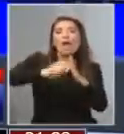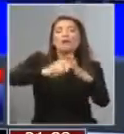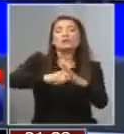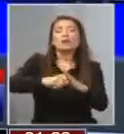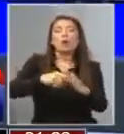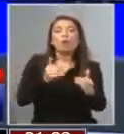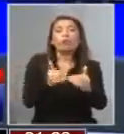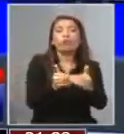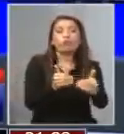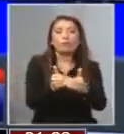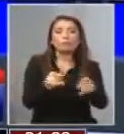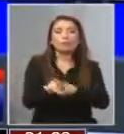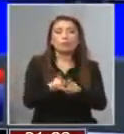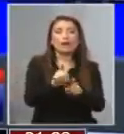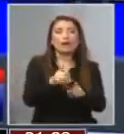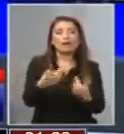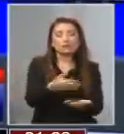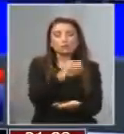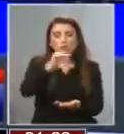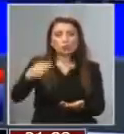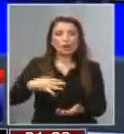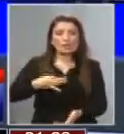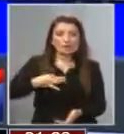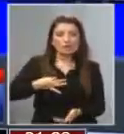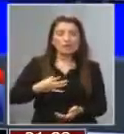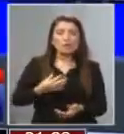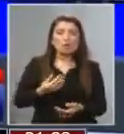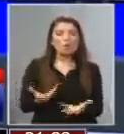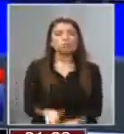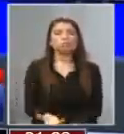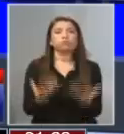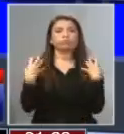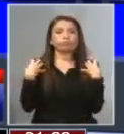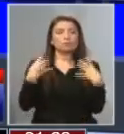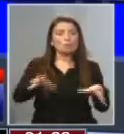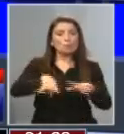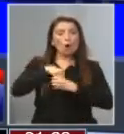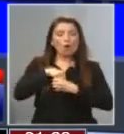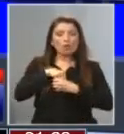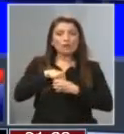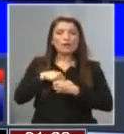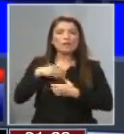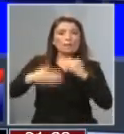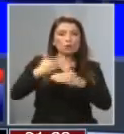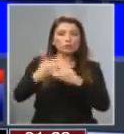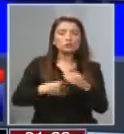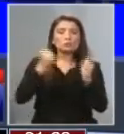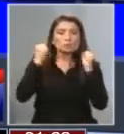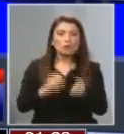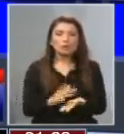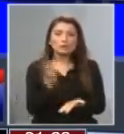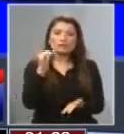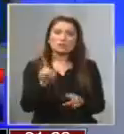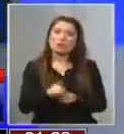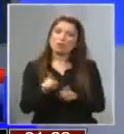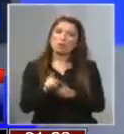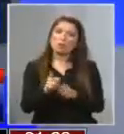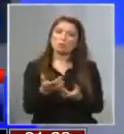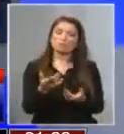esté empoderada en un proceso tan clave como esto, parece una tarea bastante ambiciosa, por decirlo menos. No sé qué le parece a